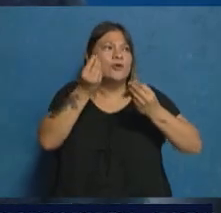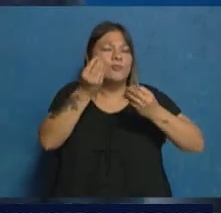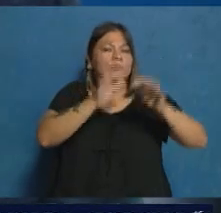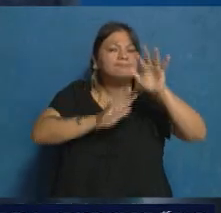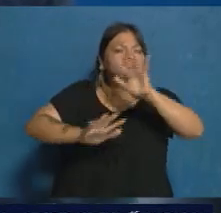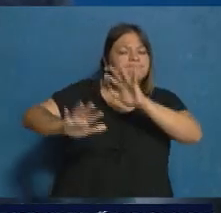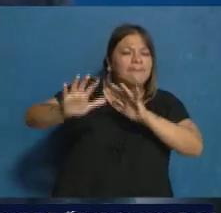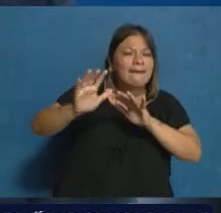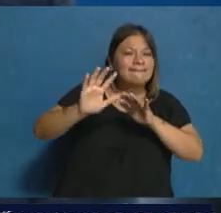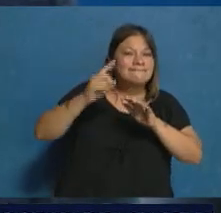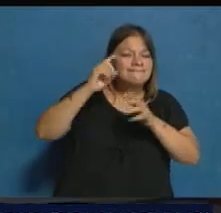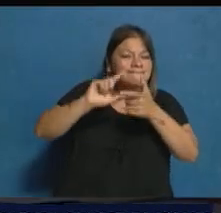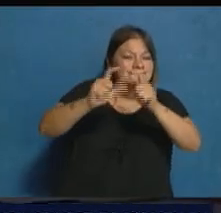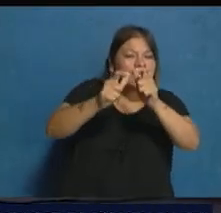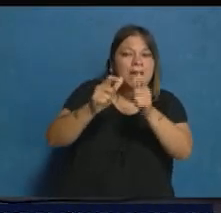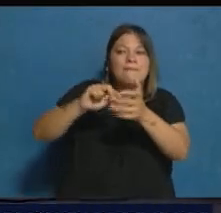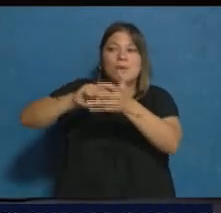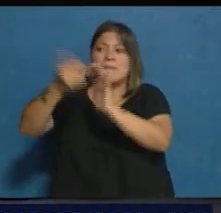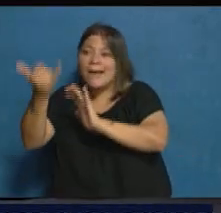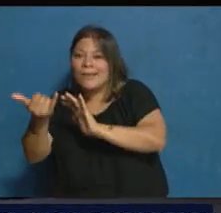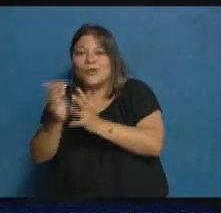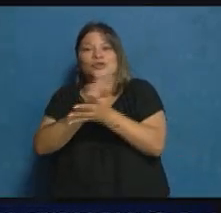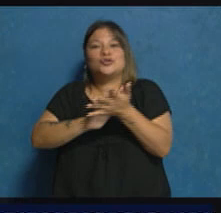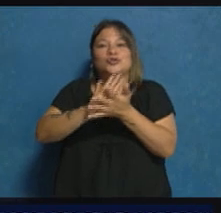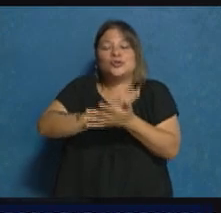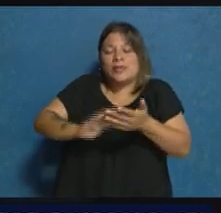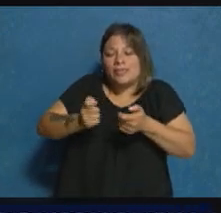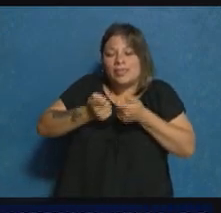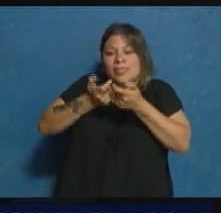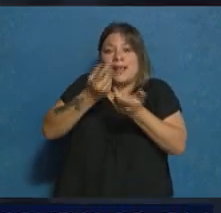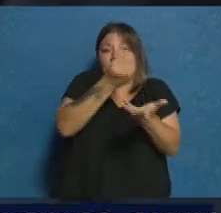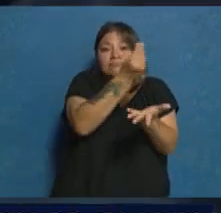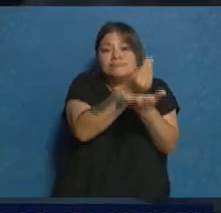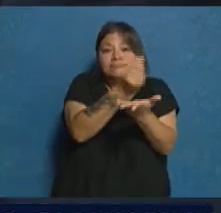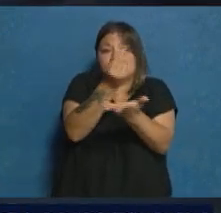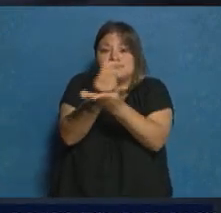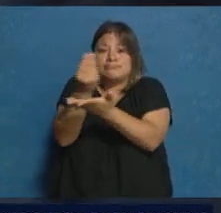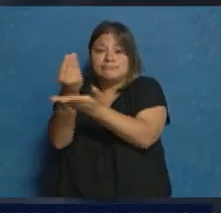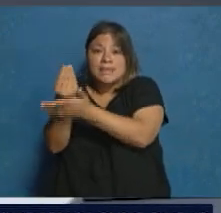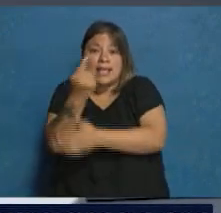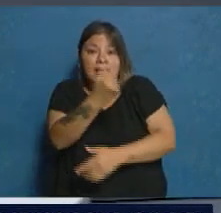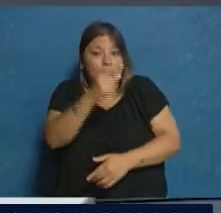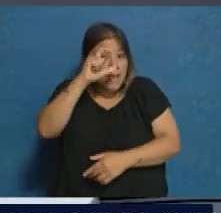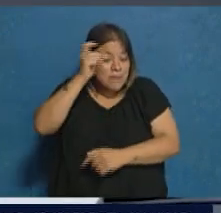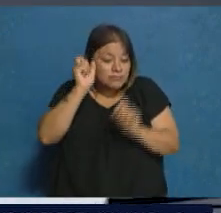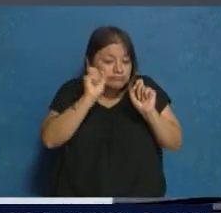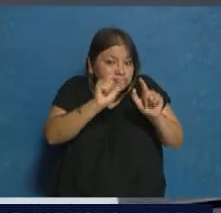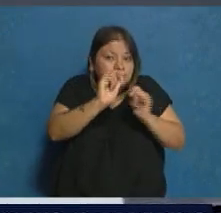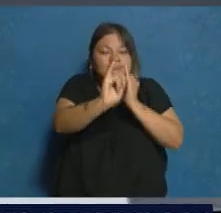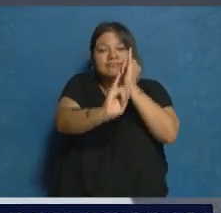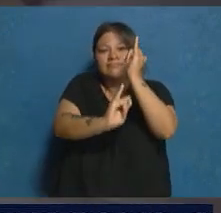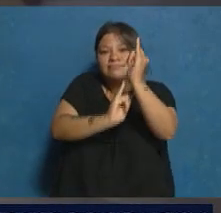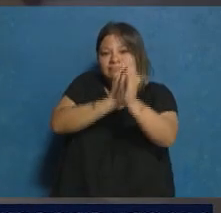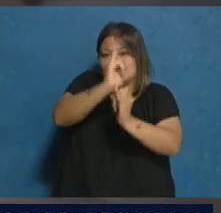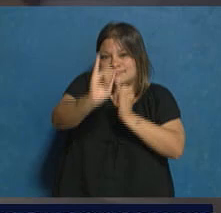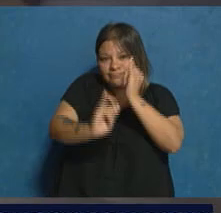con creatividad para resolver problemas. Los exponentes compartirán sus experiencias y cómo lograron desarrollar ideas novedosas.